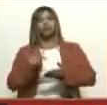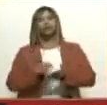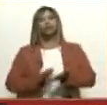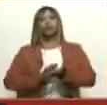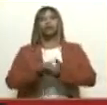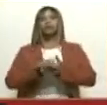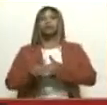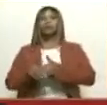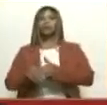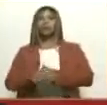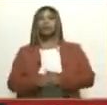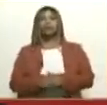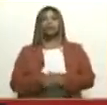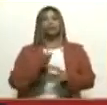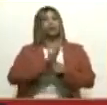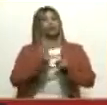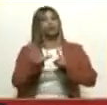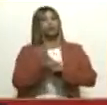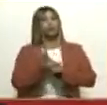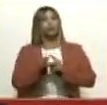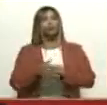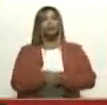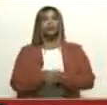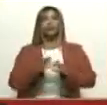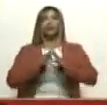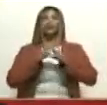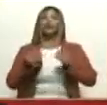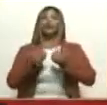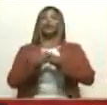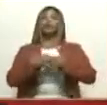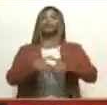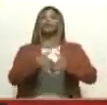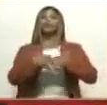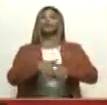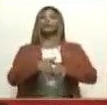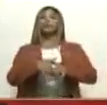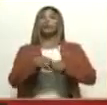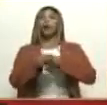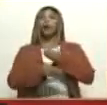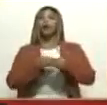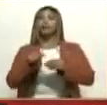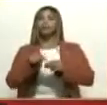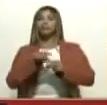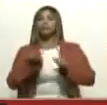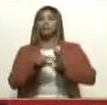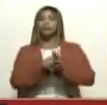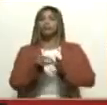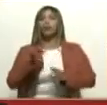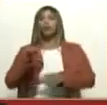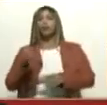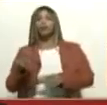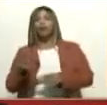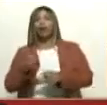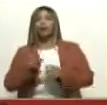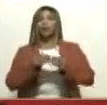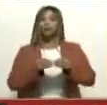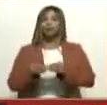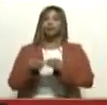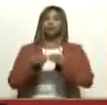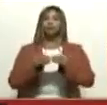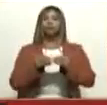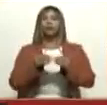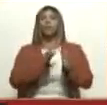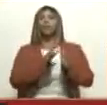en la imprenta de la cultura, con todas las producciones que llevamos a cabo en las editoriales Monte Ávila Editores,